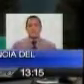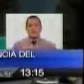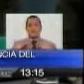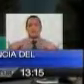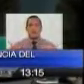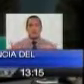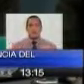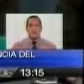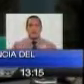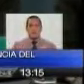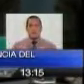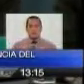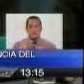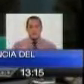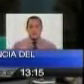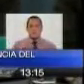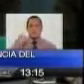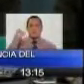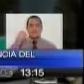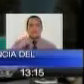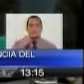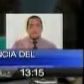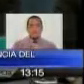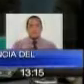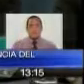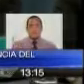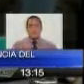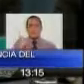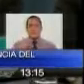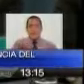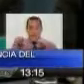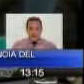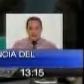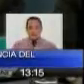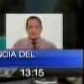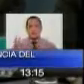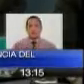afectar los derechos de quienes están en esas reuniones.